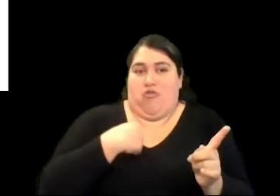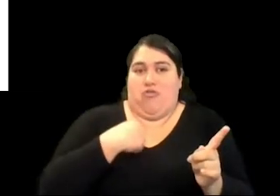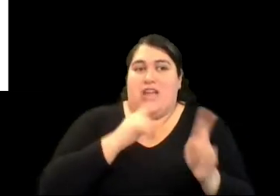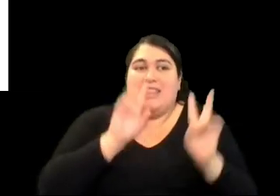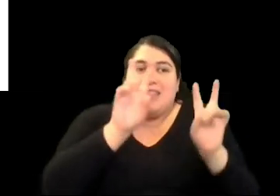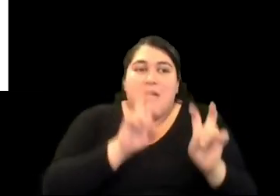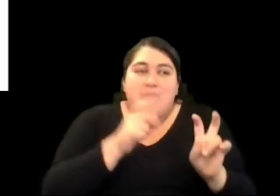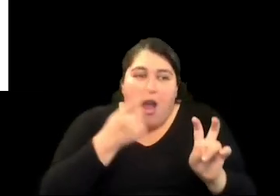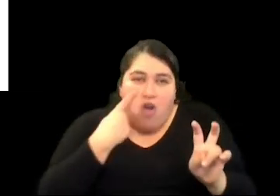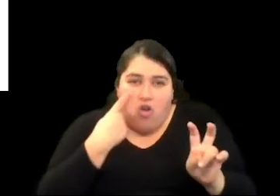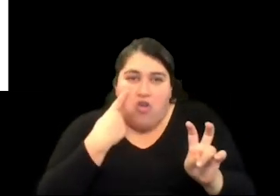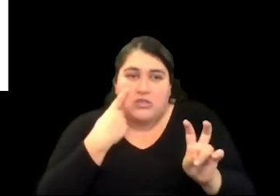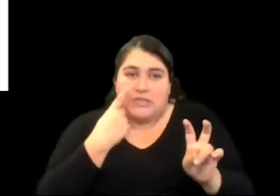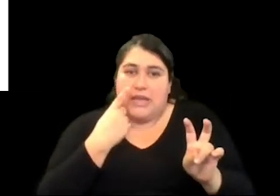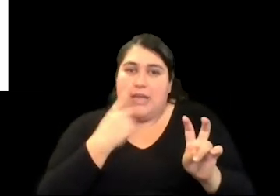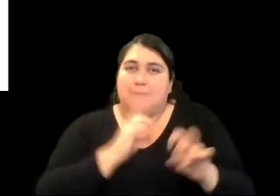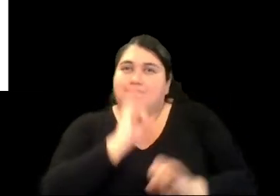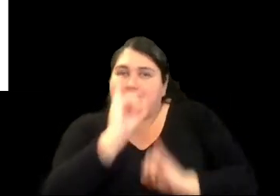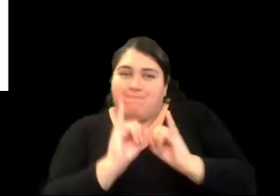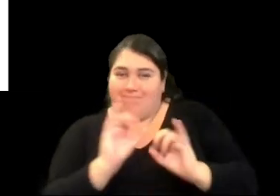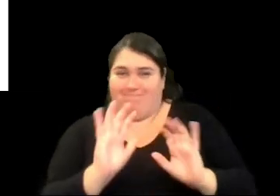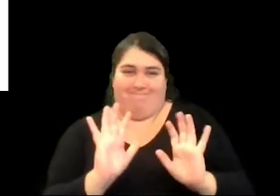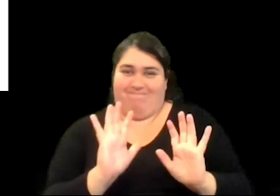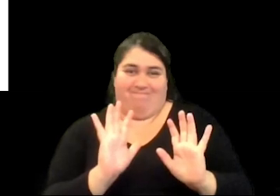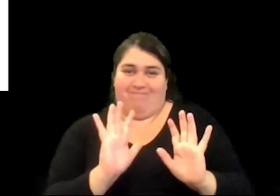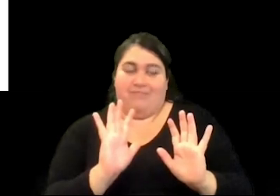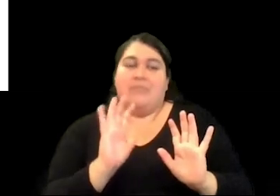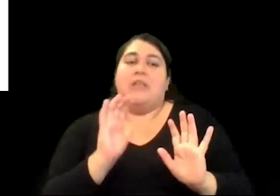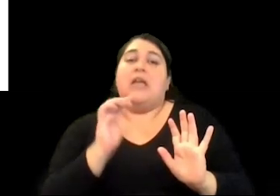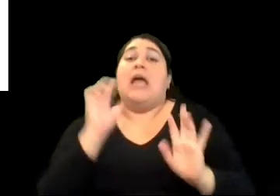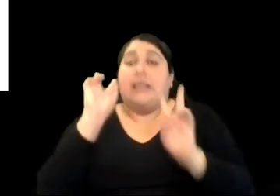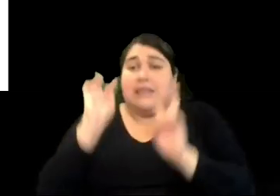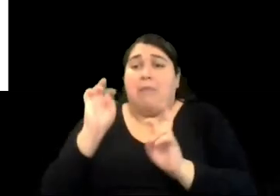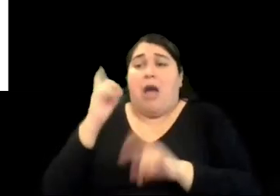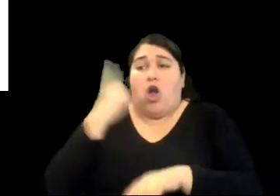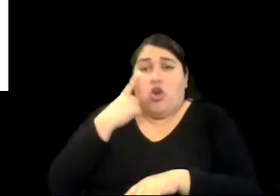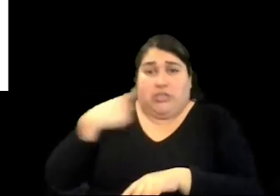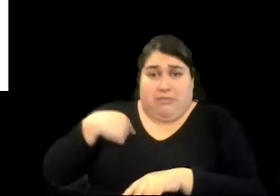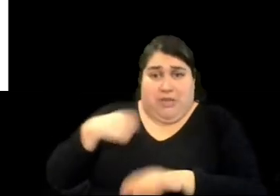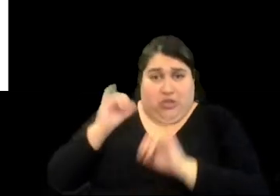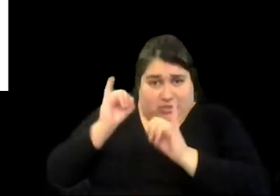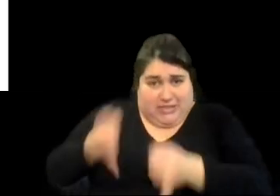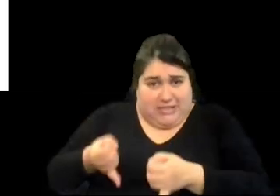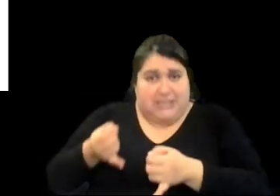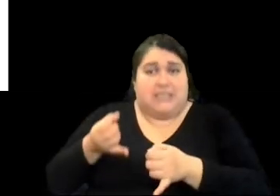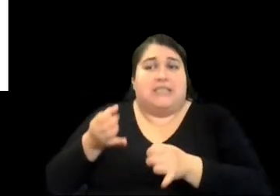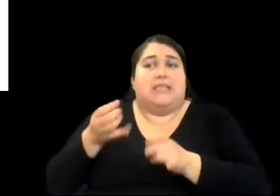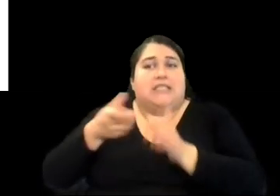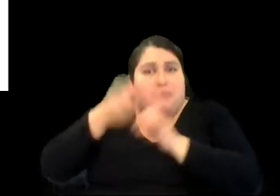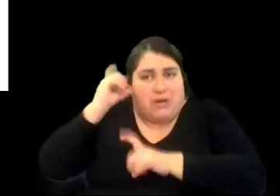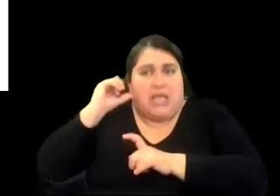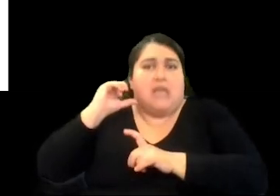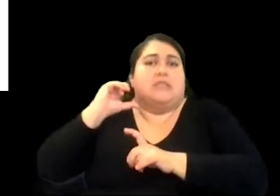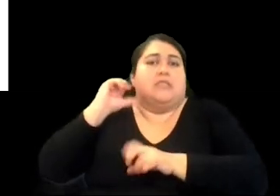opinión institucional. Puedo hablar desde lo que sí tengo la apreciación concreta, ¿no?